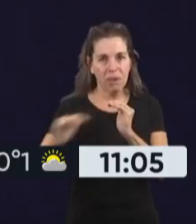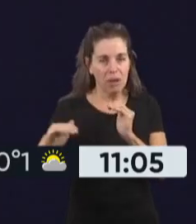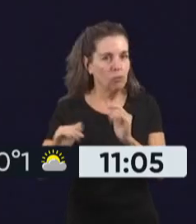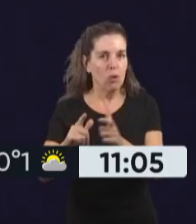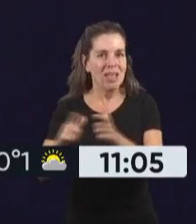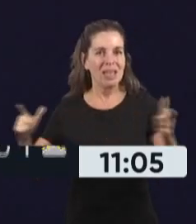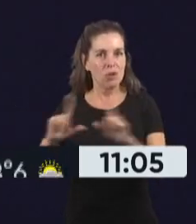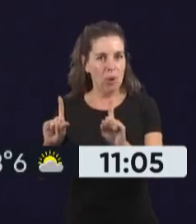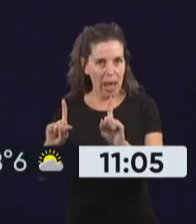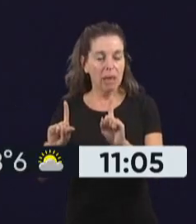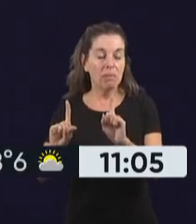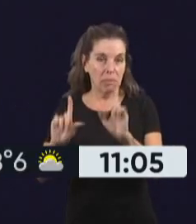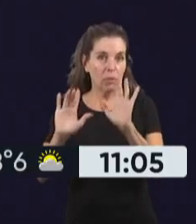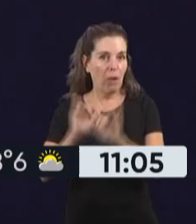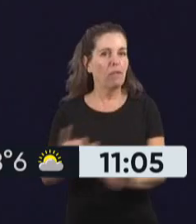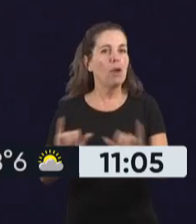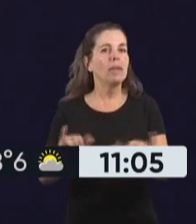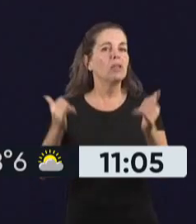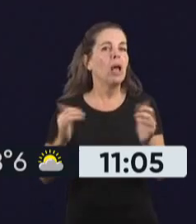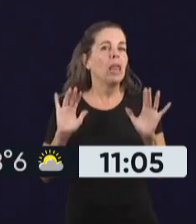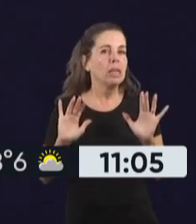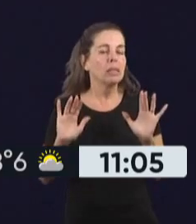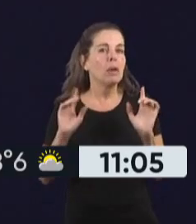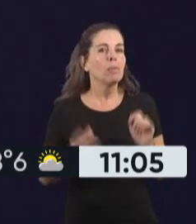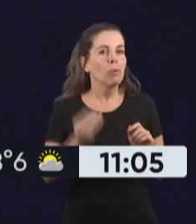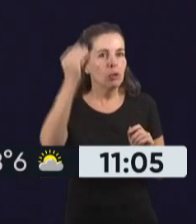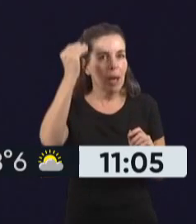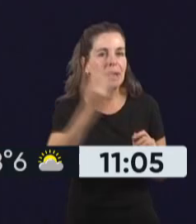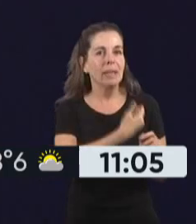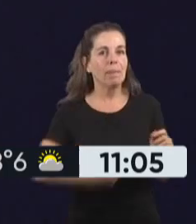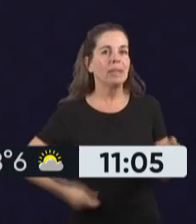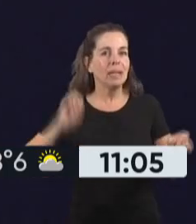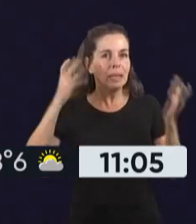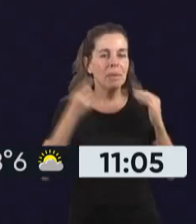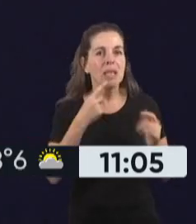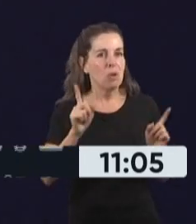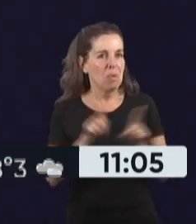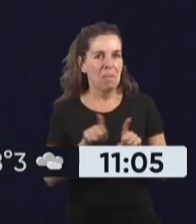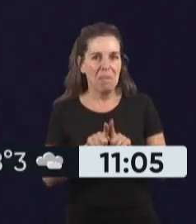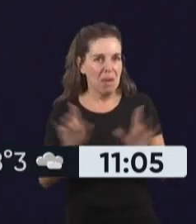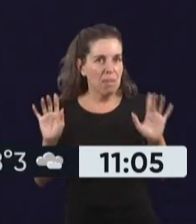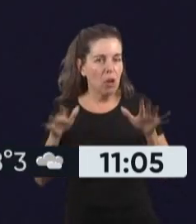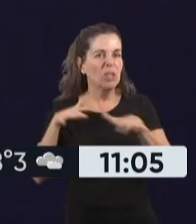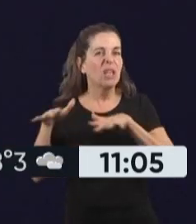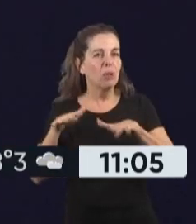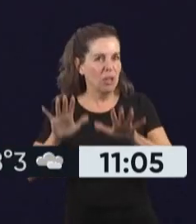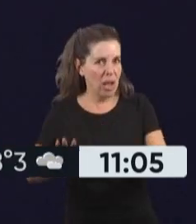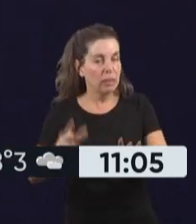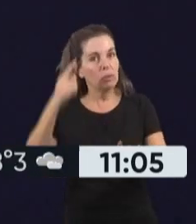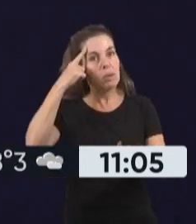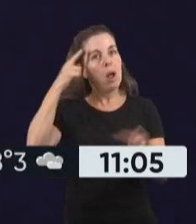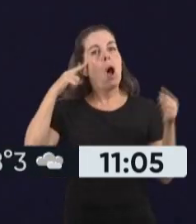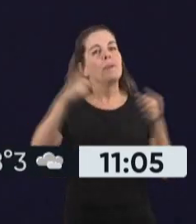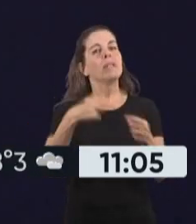dicho en un sinfín de oportunidades el presidente Milei, y, por supuesto, para cambiar